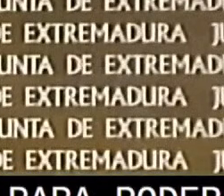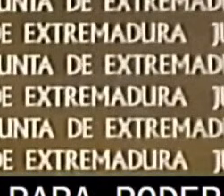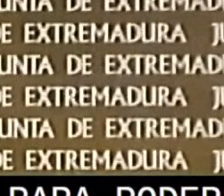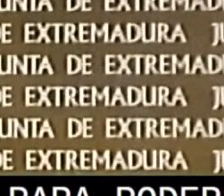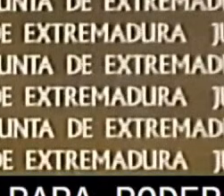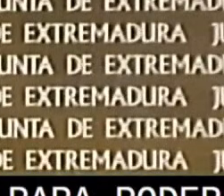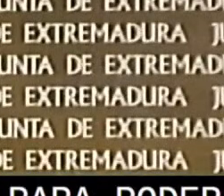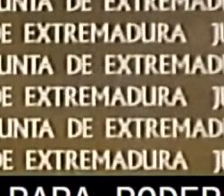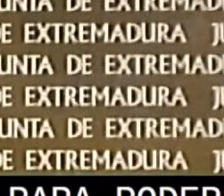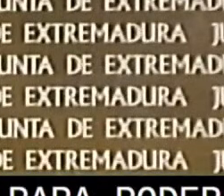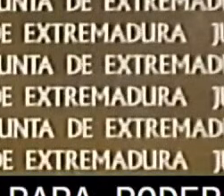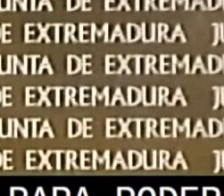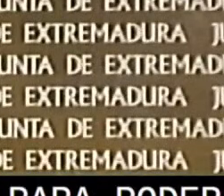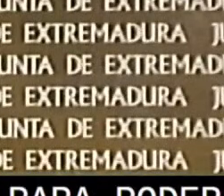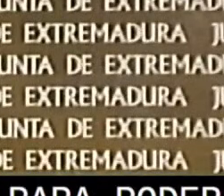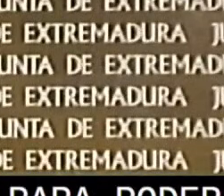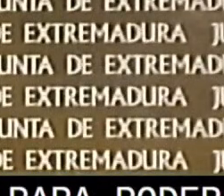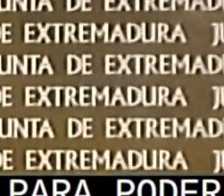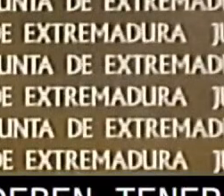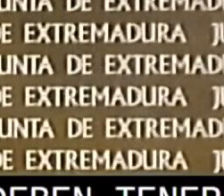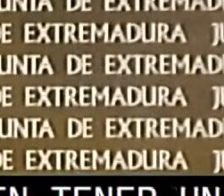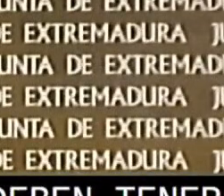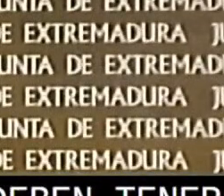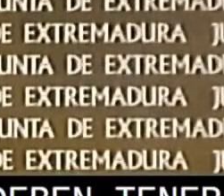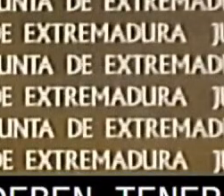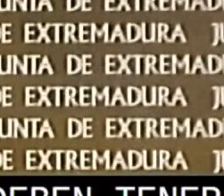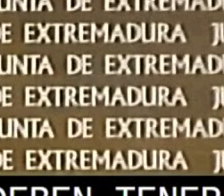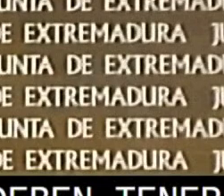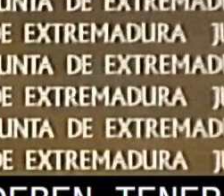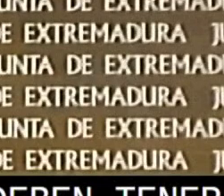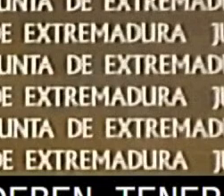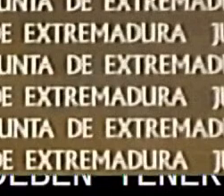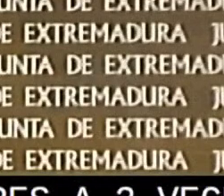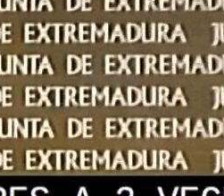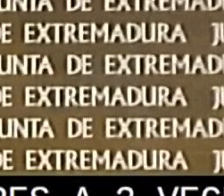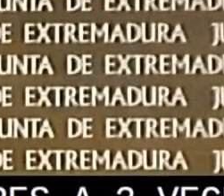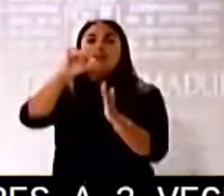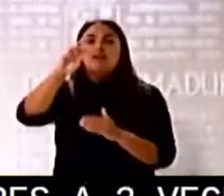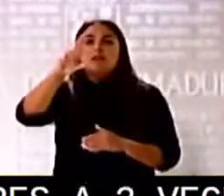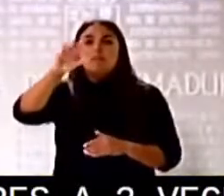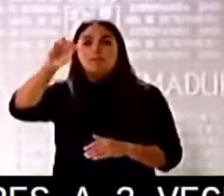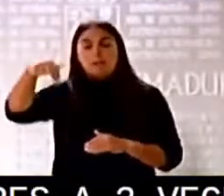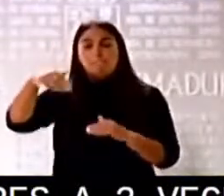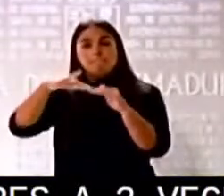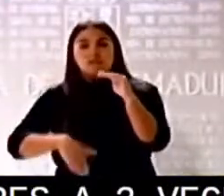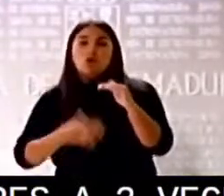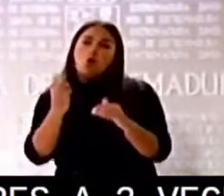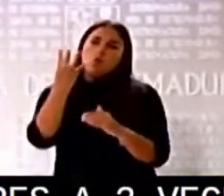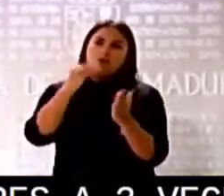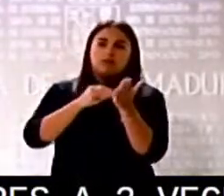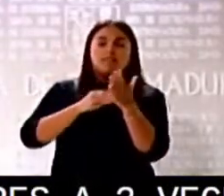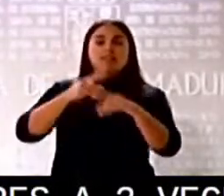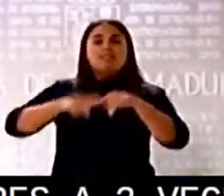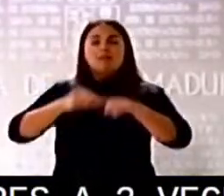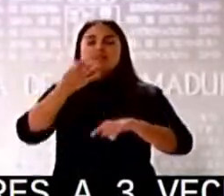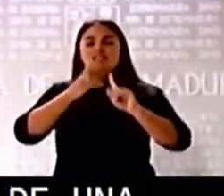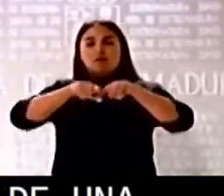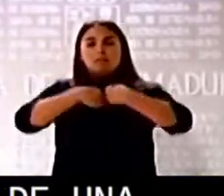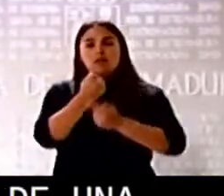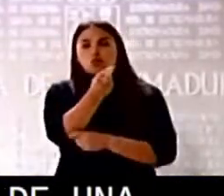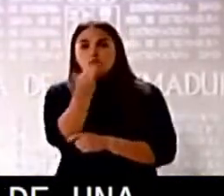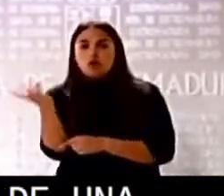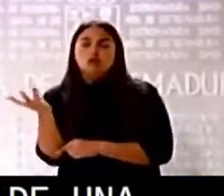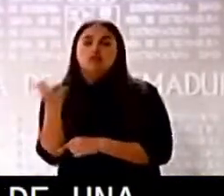ayuda. Los beneficiarios deben tener unos ingresos anuales iguales o inferiores a 3 veces el IPREN, 4 veces el IPREN si se trata de una familia